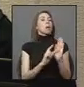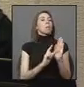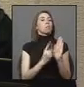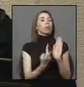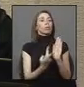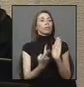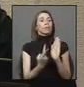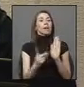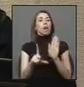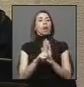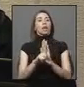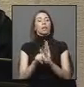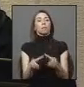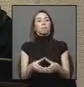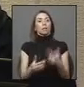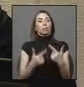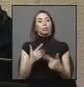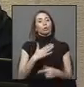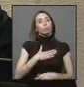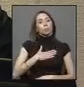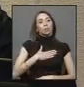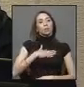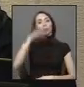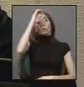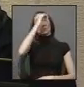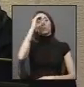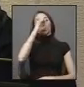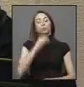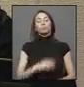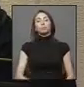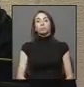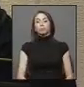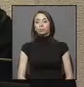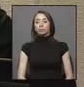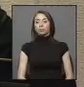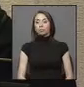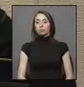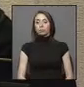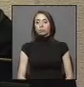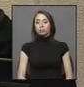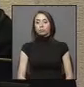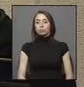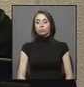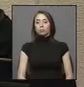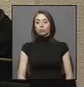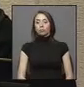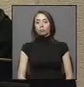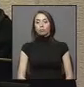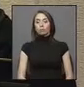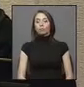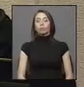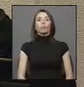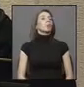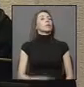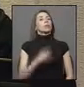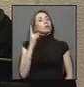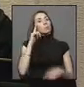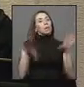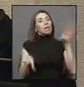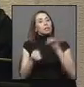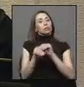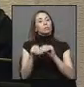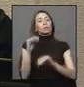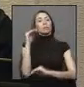partidos políticos desde mi modesto punto de vista. Para resumir, yo diría que primó el